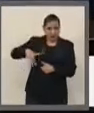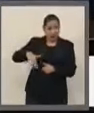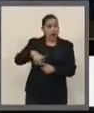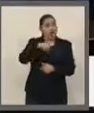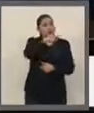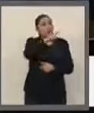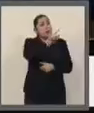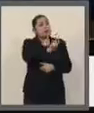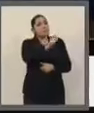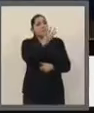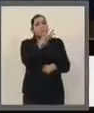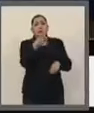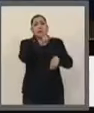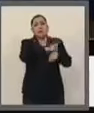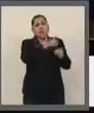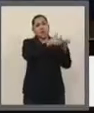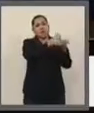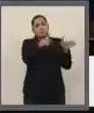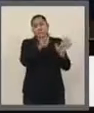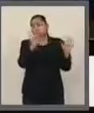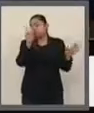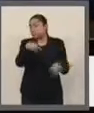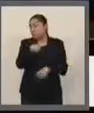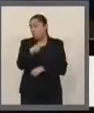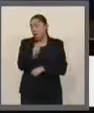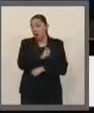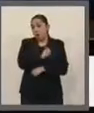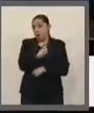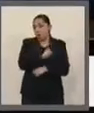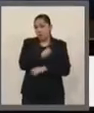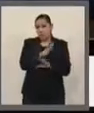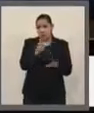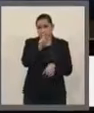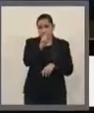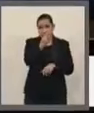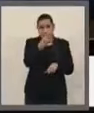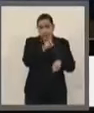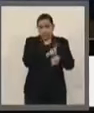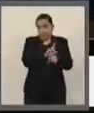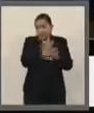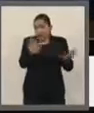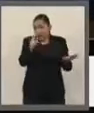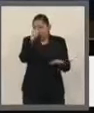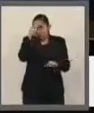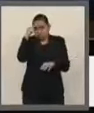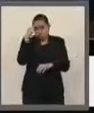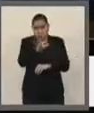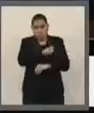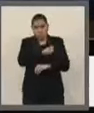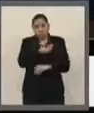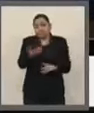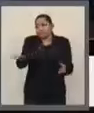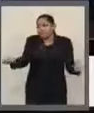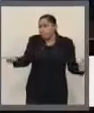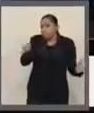ni como presidente electo, pero se lo van a tener que recetar 6 años, porque es el líder de este